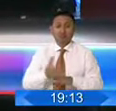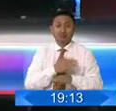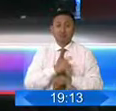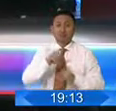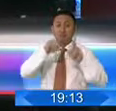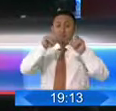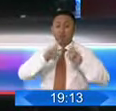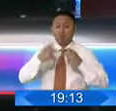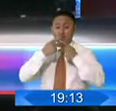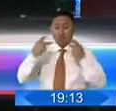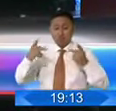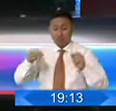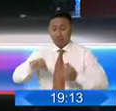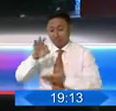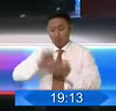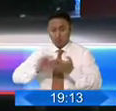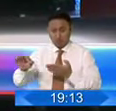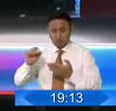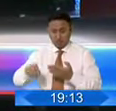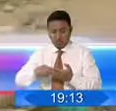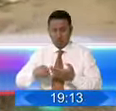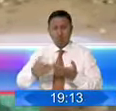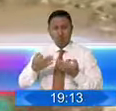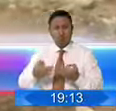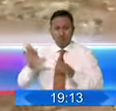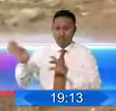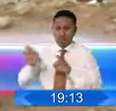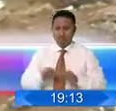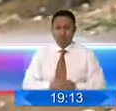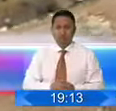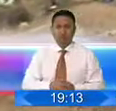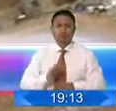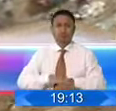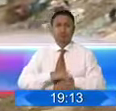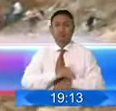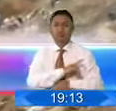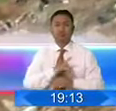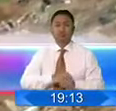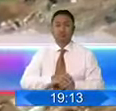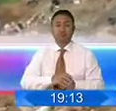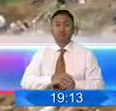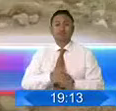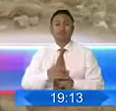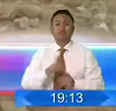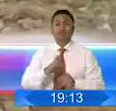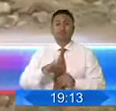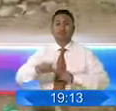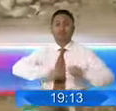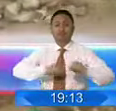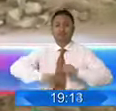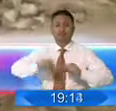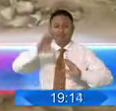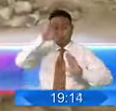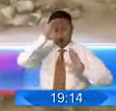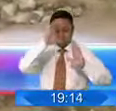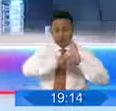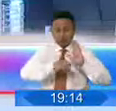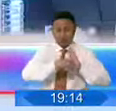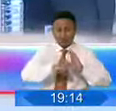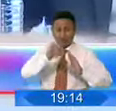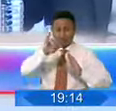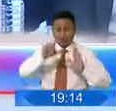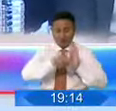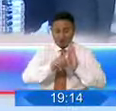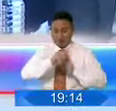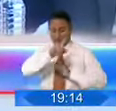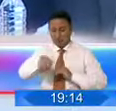preguntas de la consulta popular del pasado 4 de febrero, referente a la prohibición de realizar actividades extractivistas en áreas protegidas, además